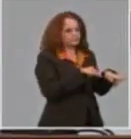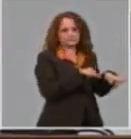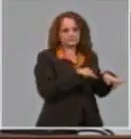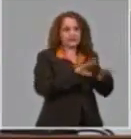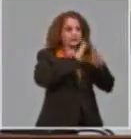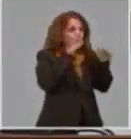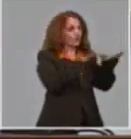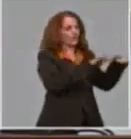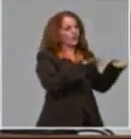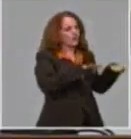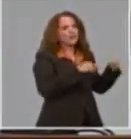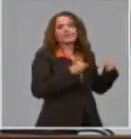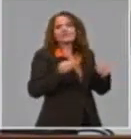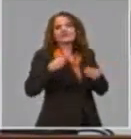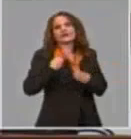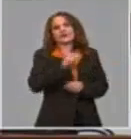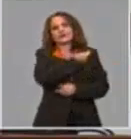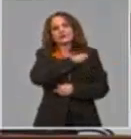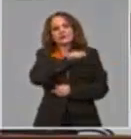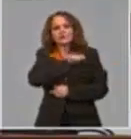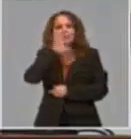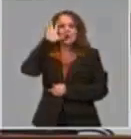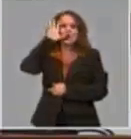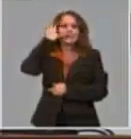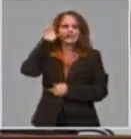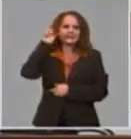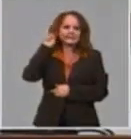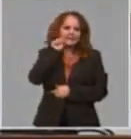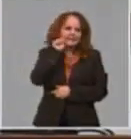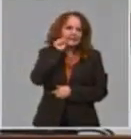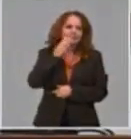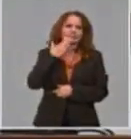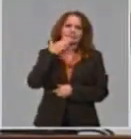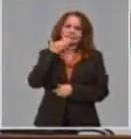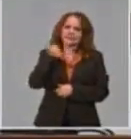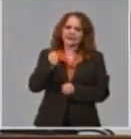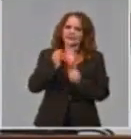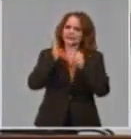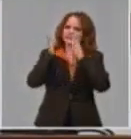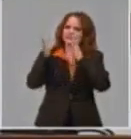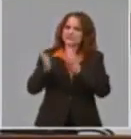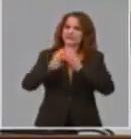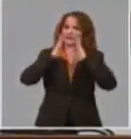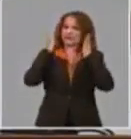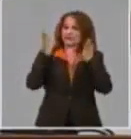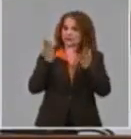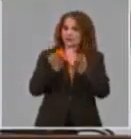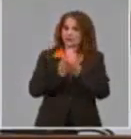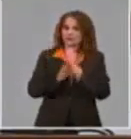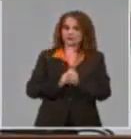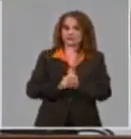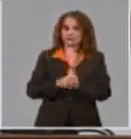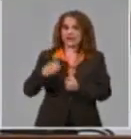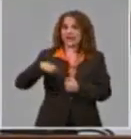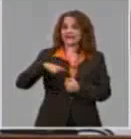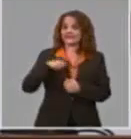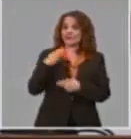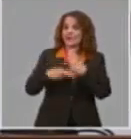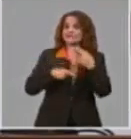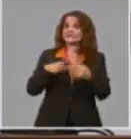la solidaridad, el comportamiento cívico adecuado y ético, y no la pillería. Y aquí están actuando contra los pillos,